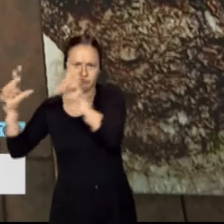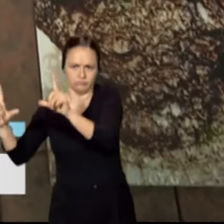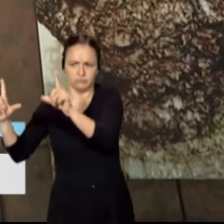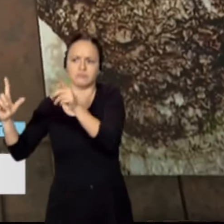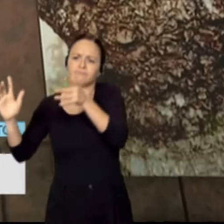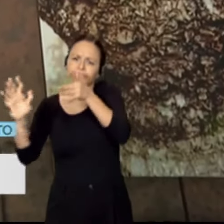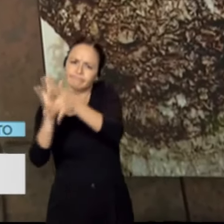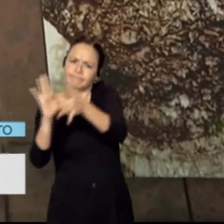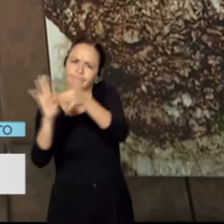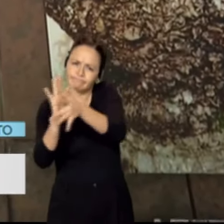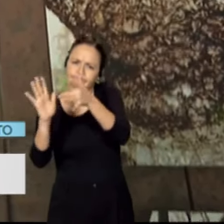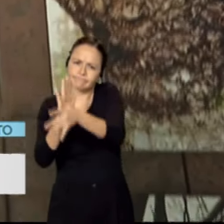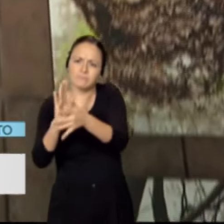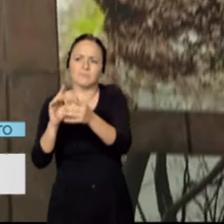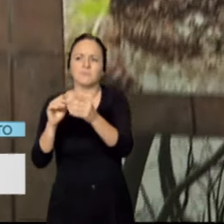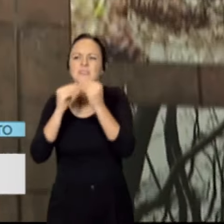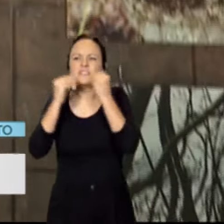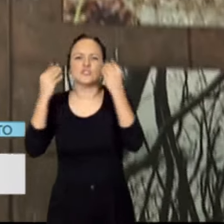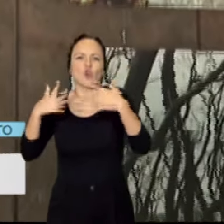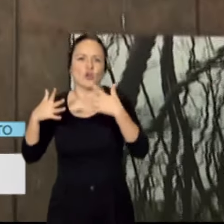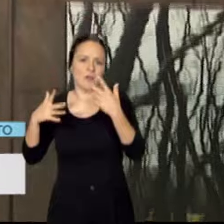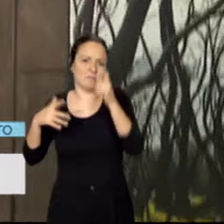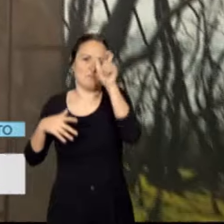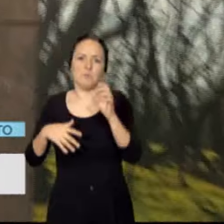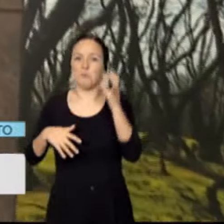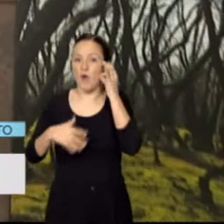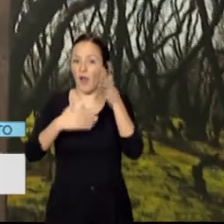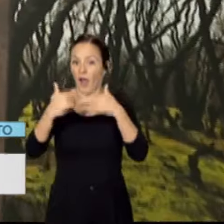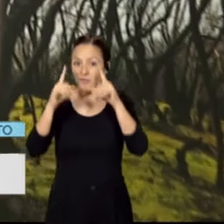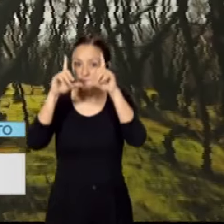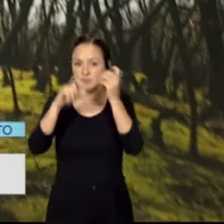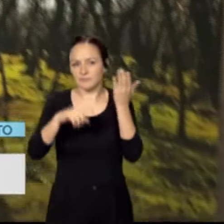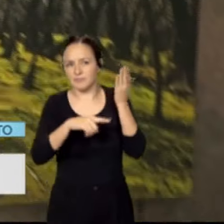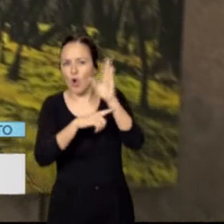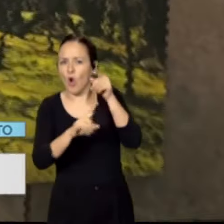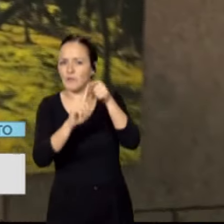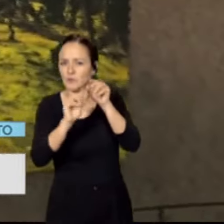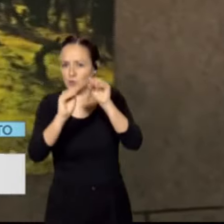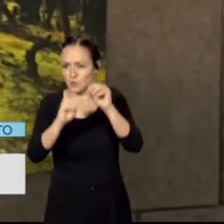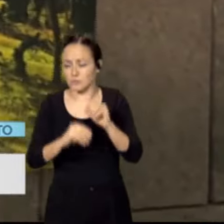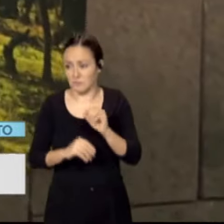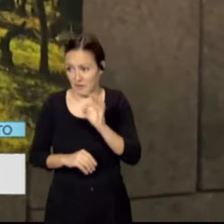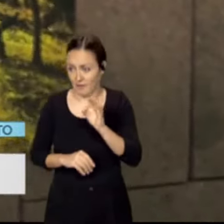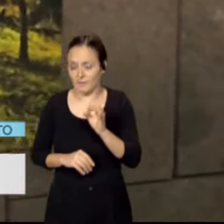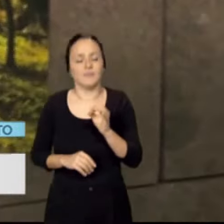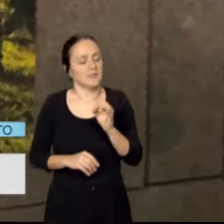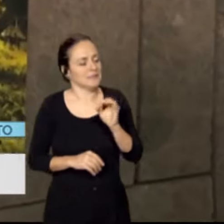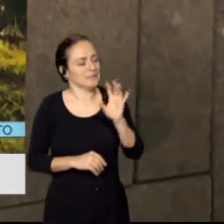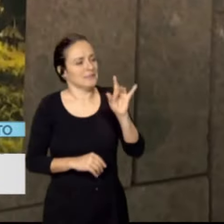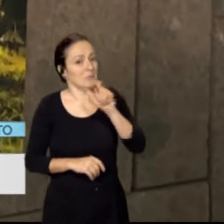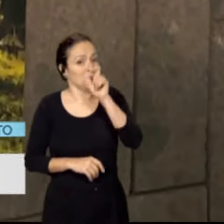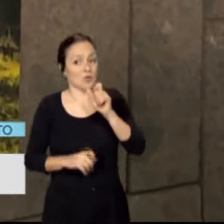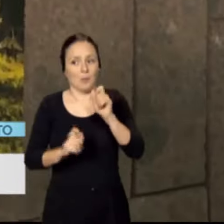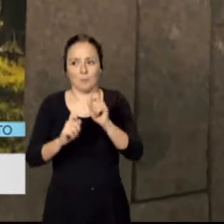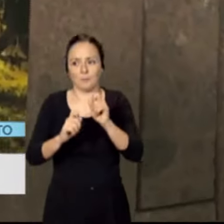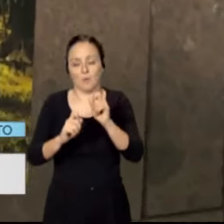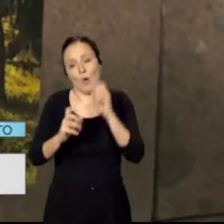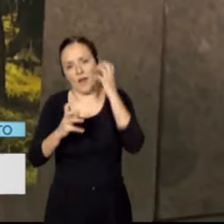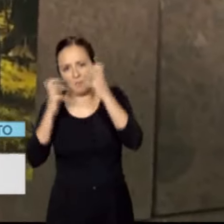que pretende retratar la autora romana pelagati verdad sí los protagonistas por ejemplo tenemos